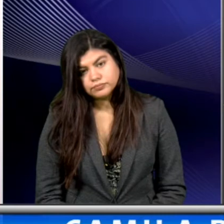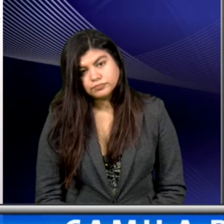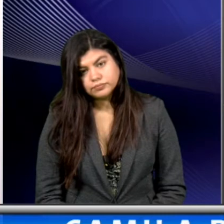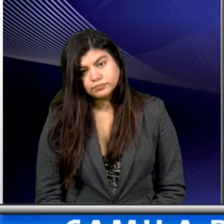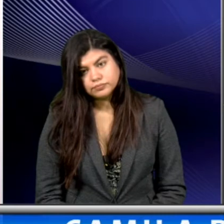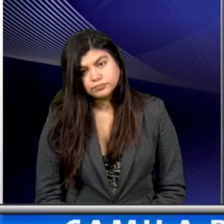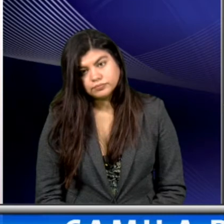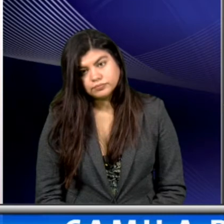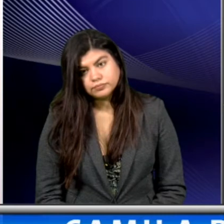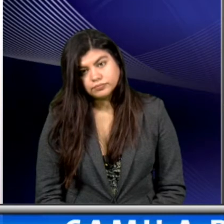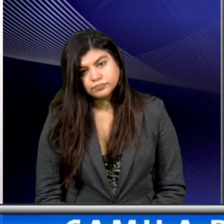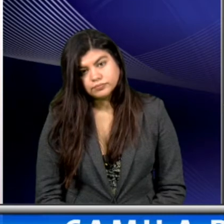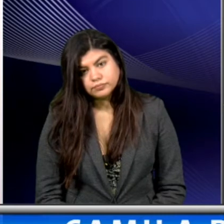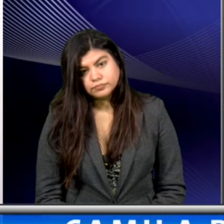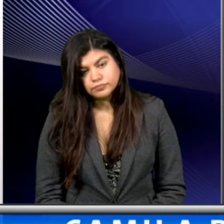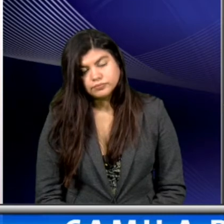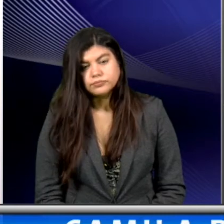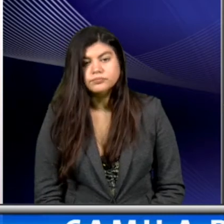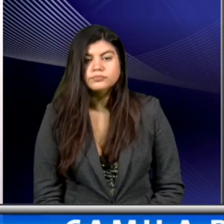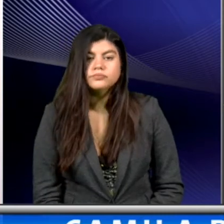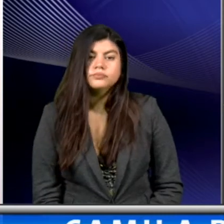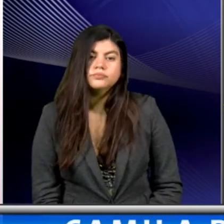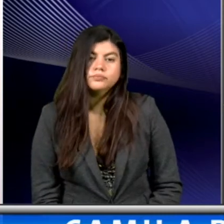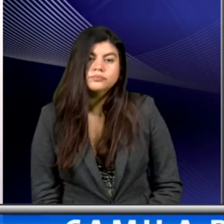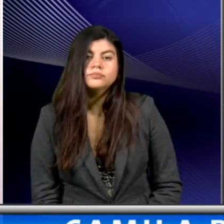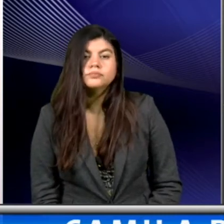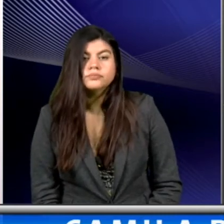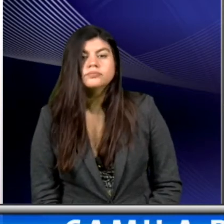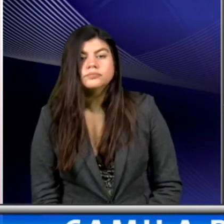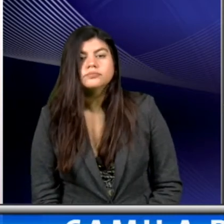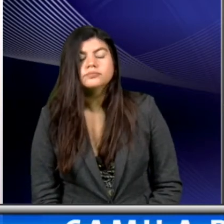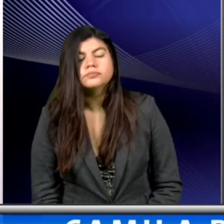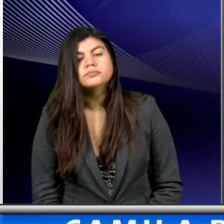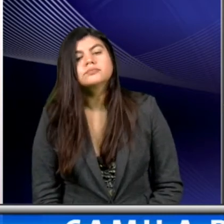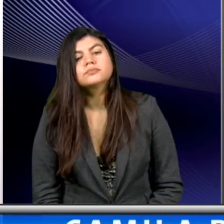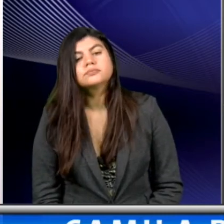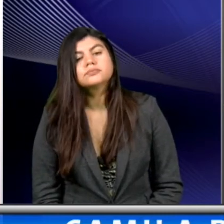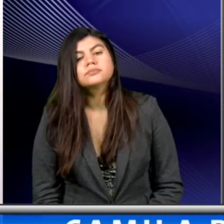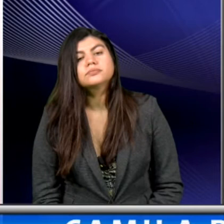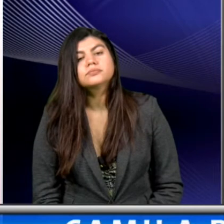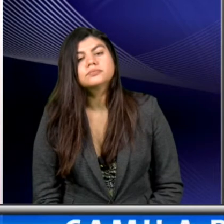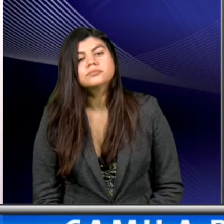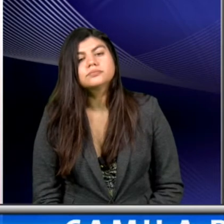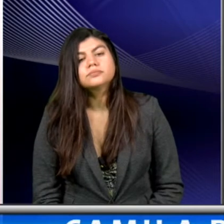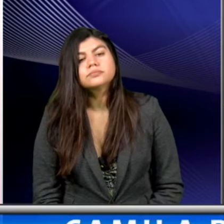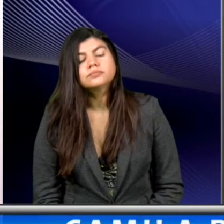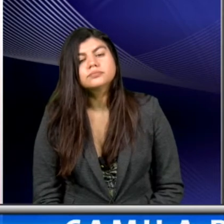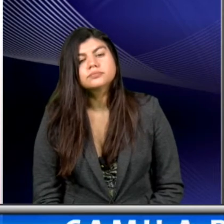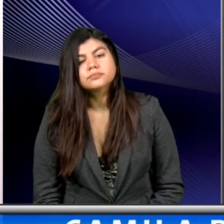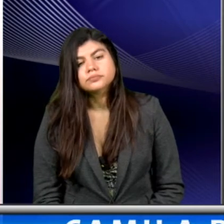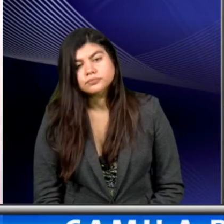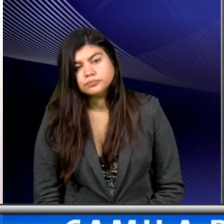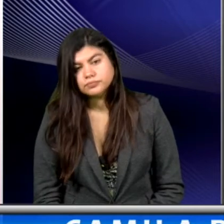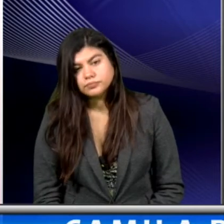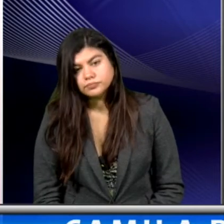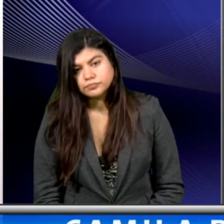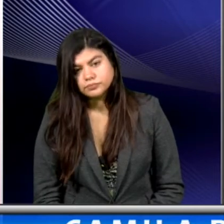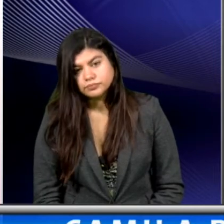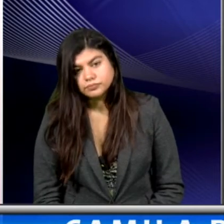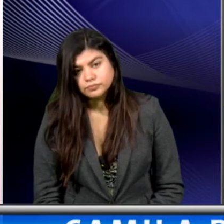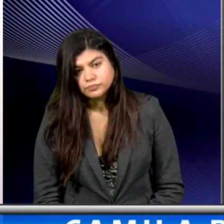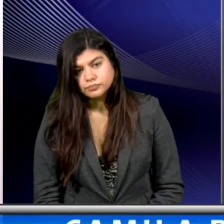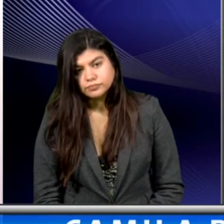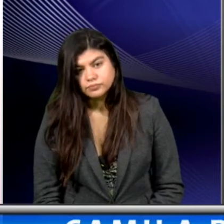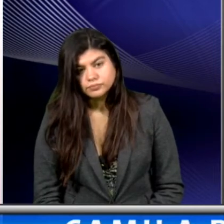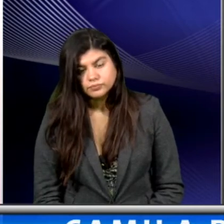pero también estados depresivos, también psicosis, crisis de pánico, demencia, por